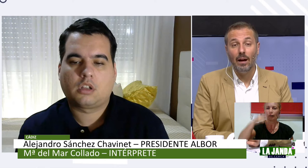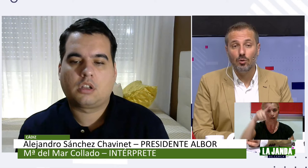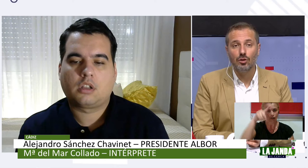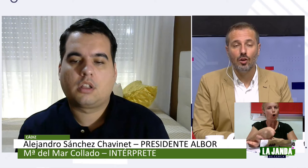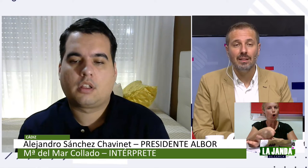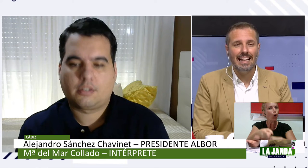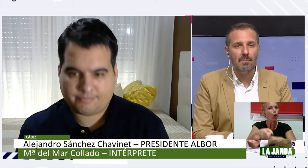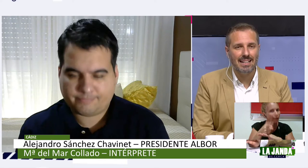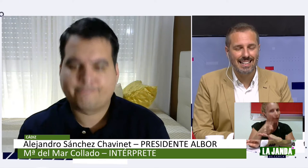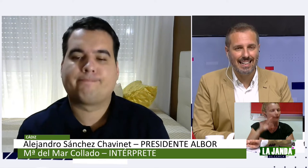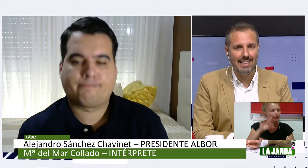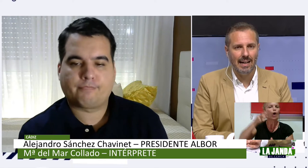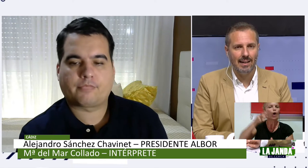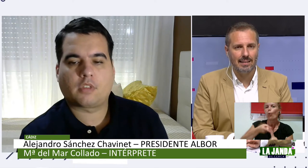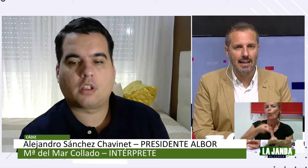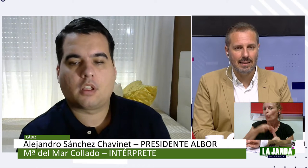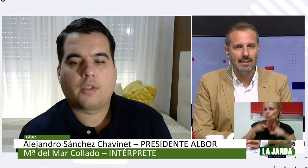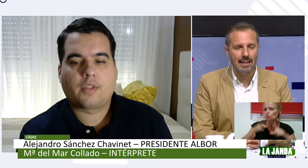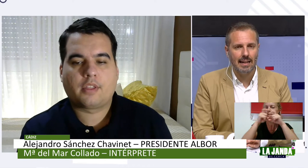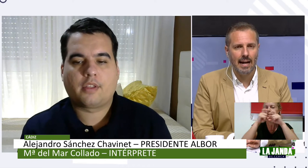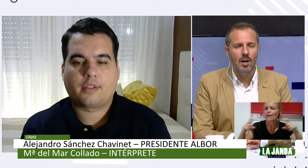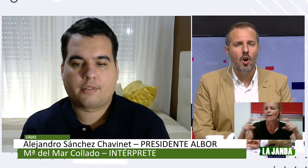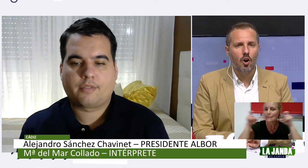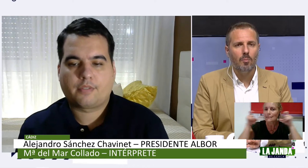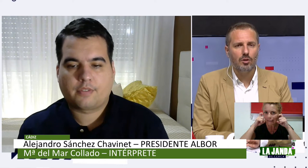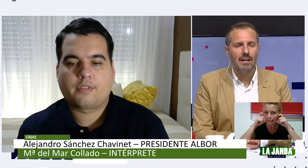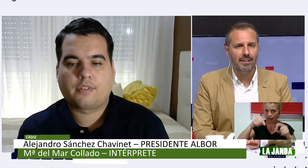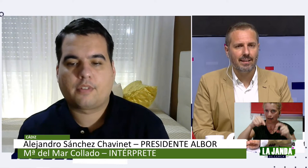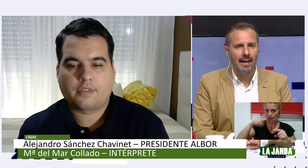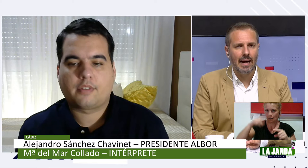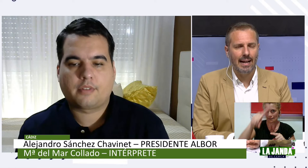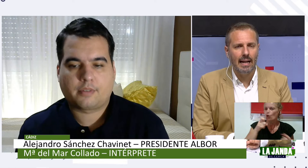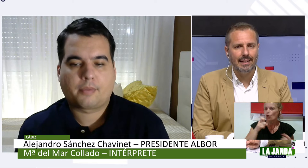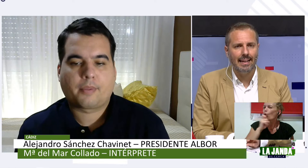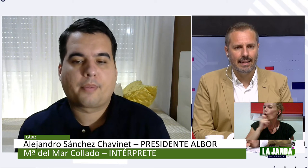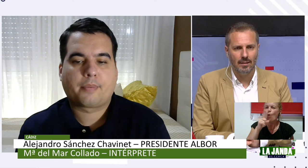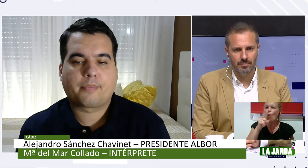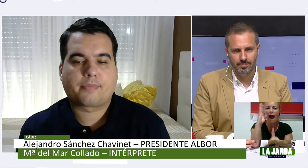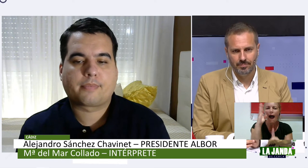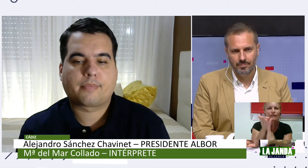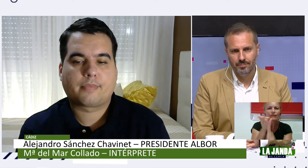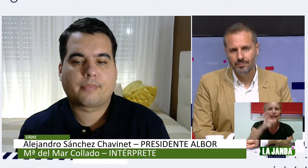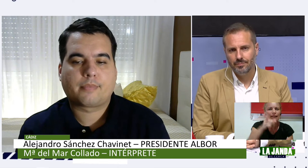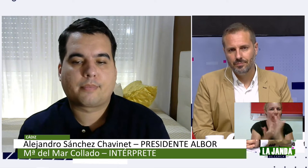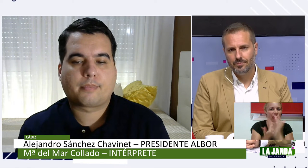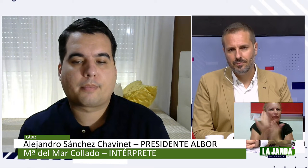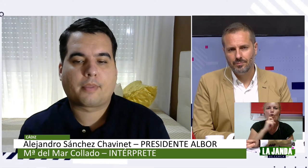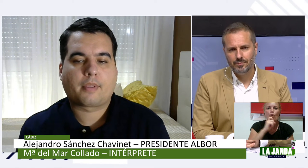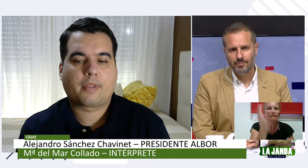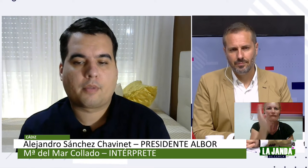obligatoriedad de uso de la mascarilla en esta crisis sanitaria? ¿Cómo os afecta en el día a día?